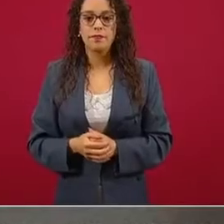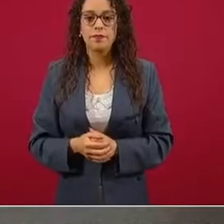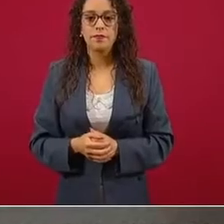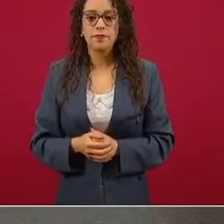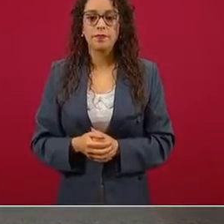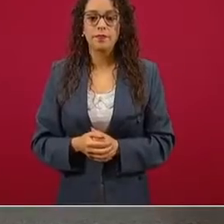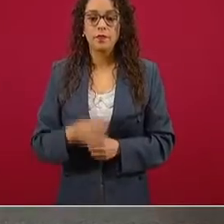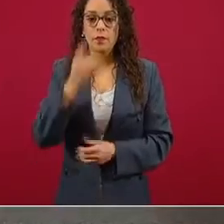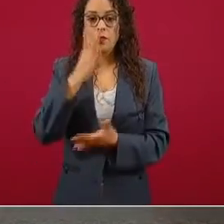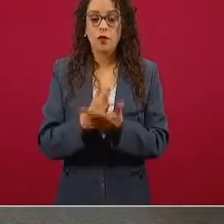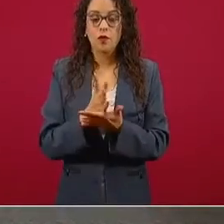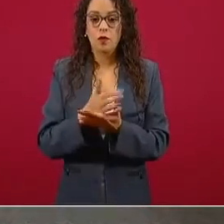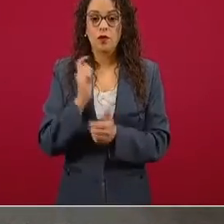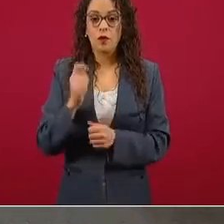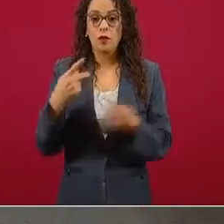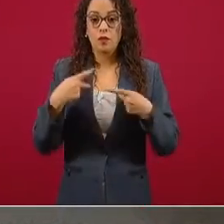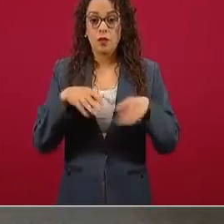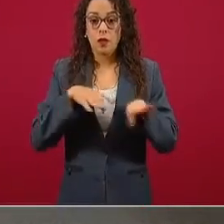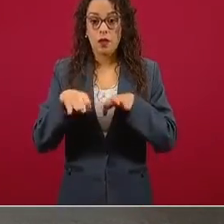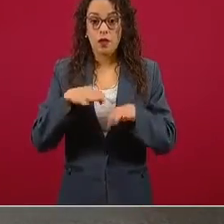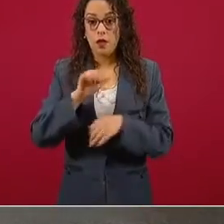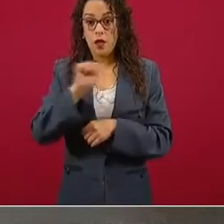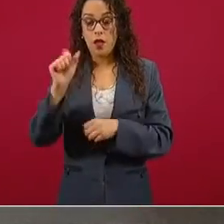en el Seguro Social